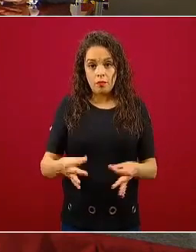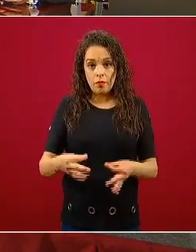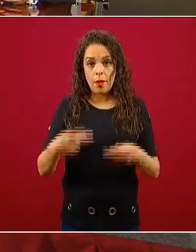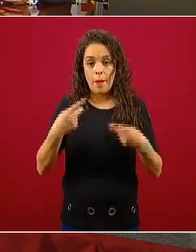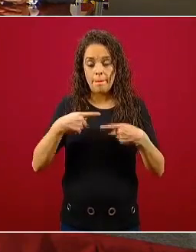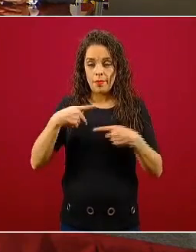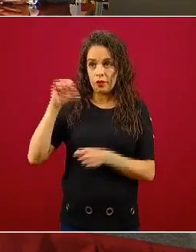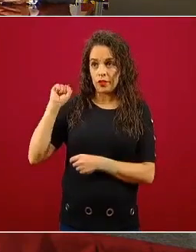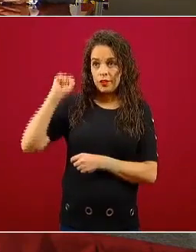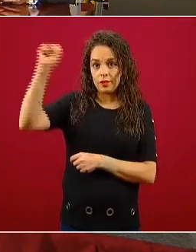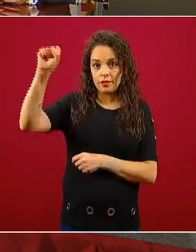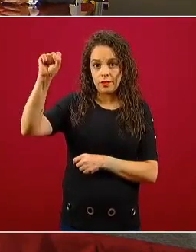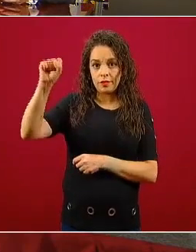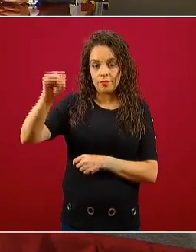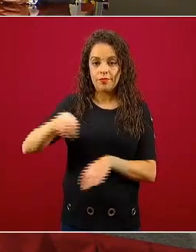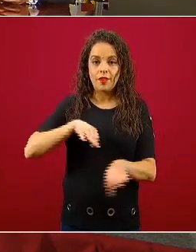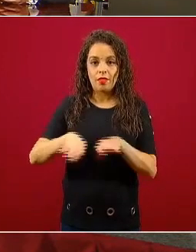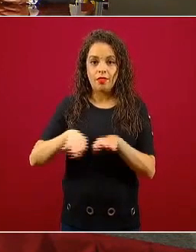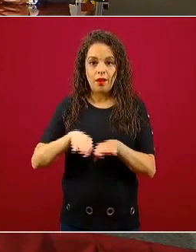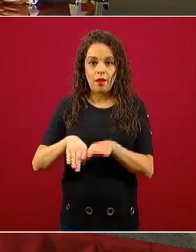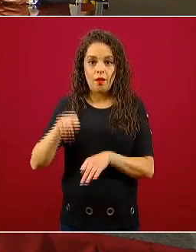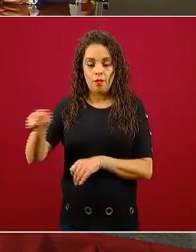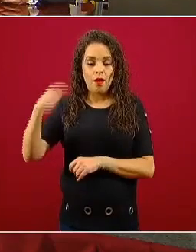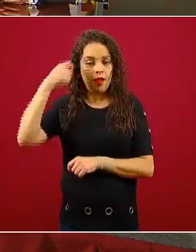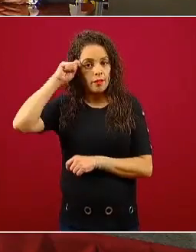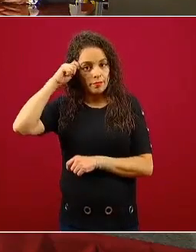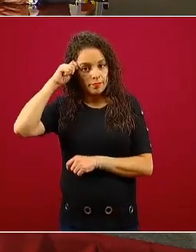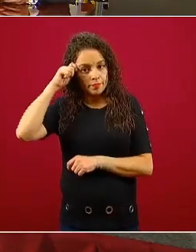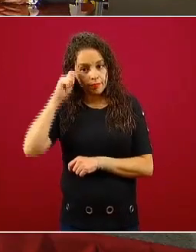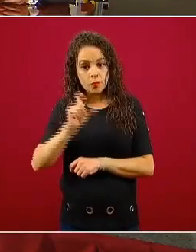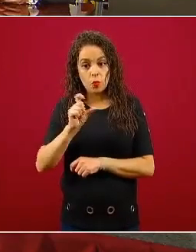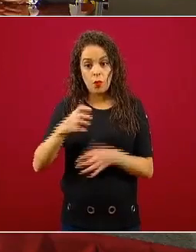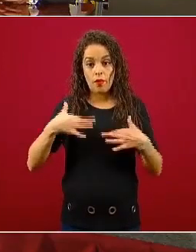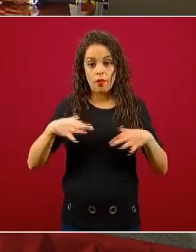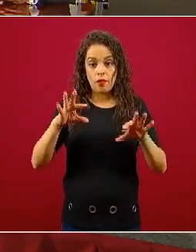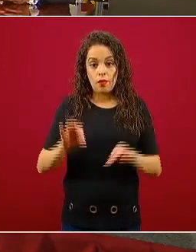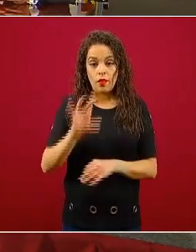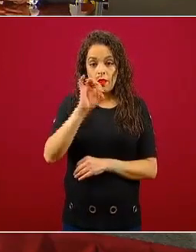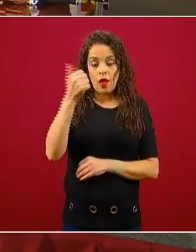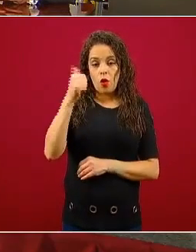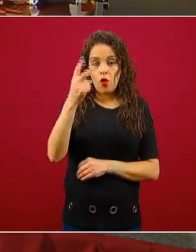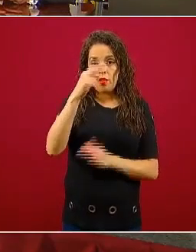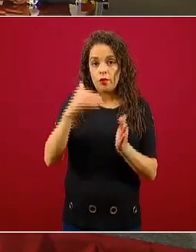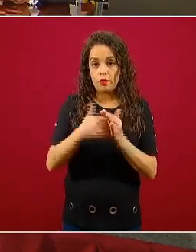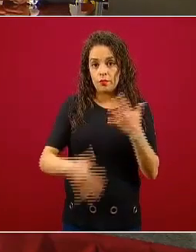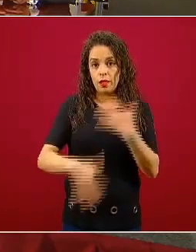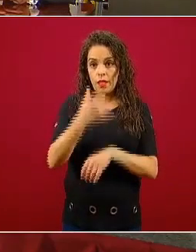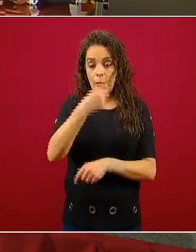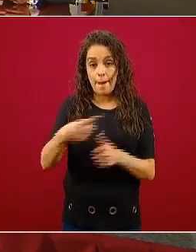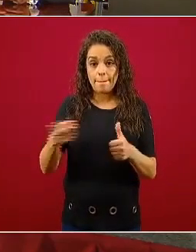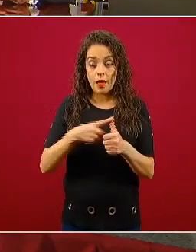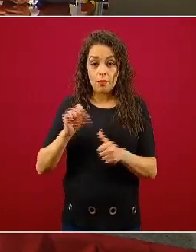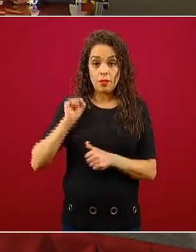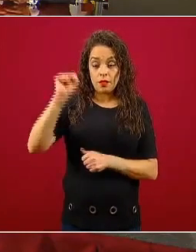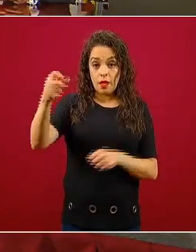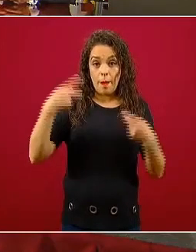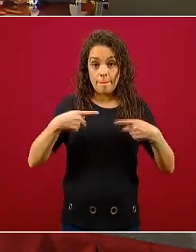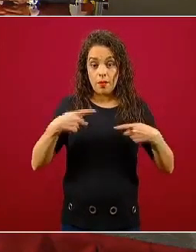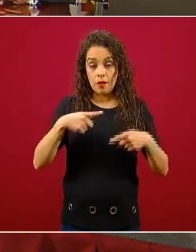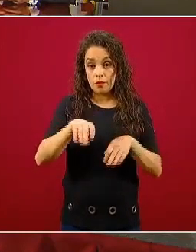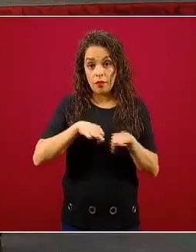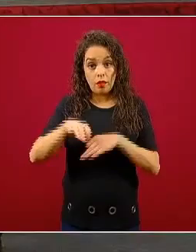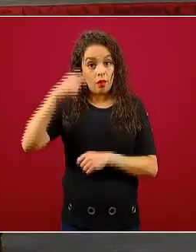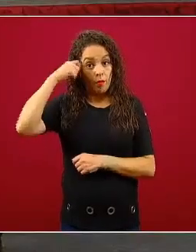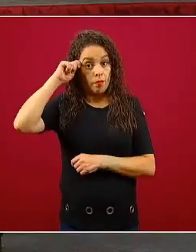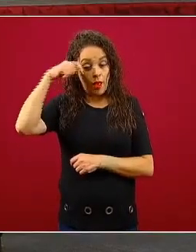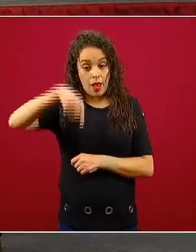Hogar, que se formó el 30 de agosto de 2015, como el primer Sindicato Nacional de Personas Trabajadoras del Hogar en